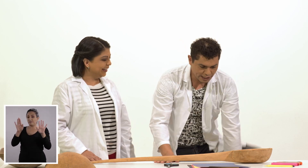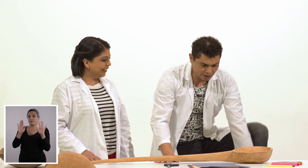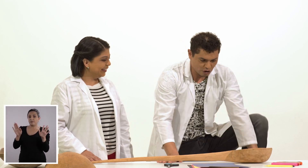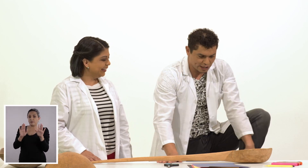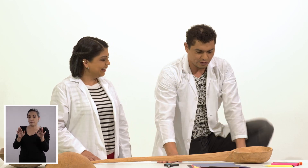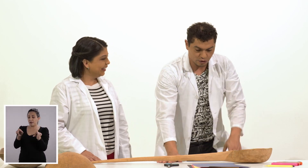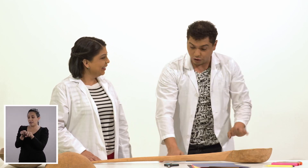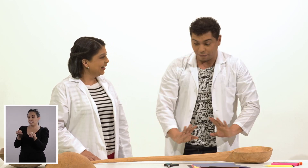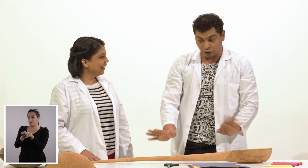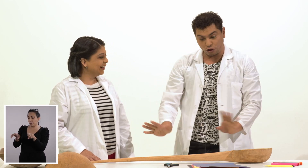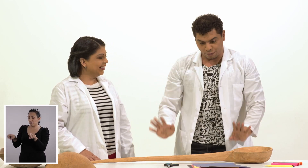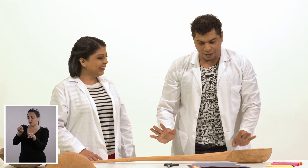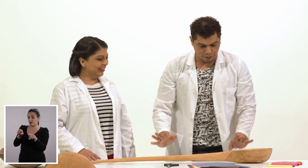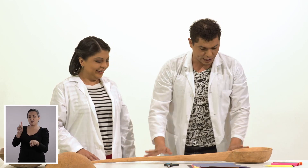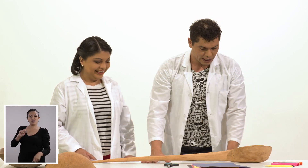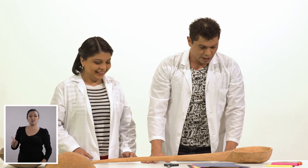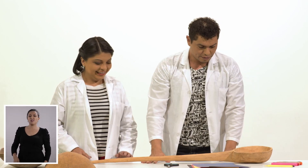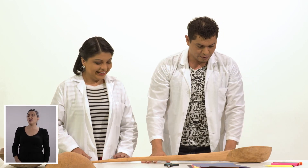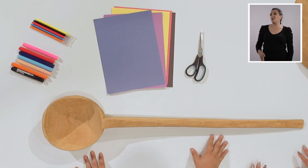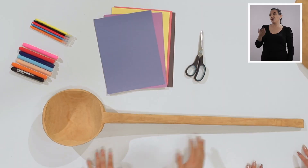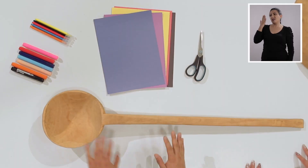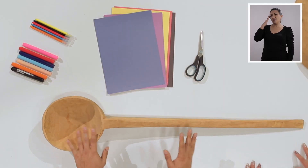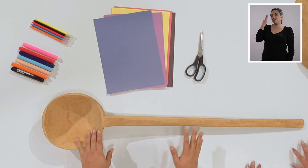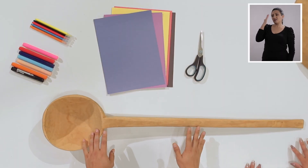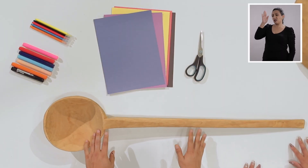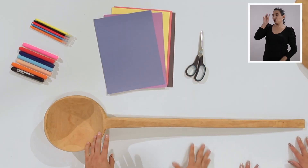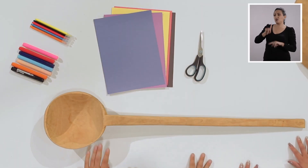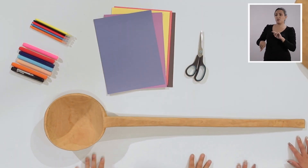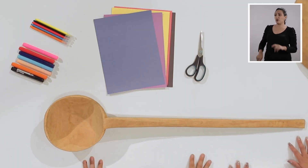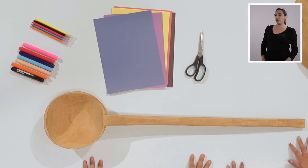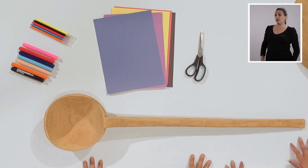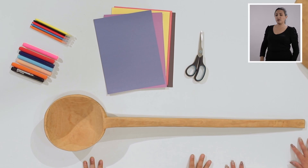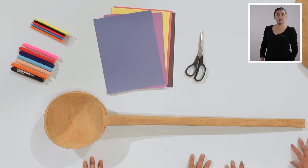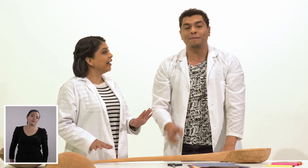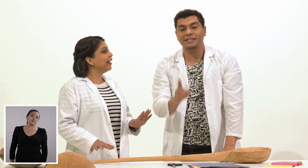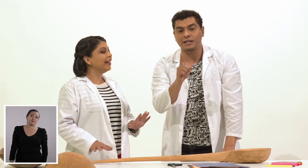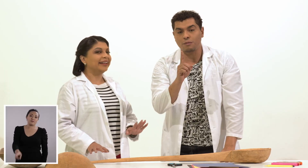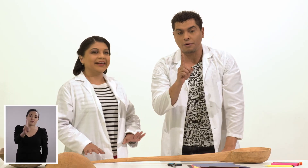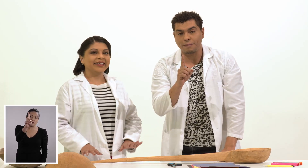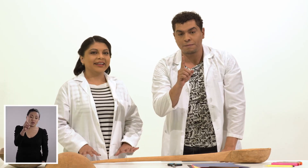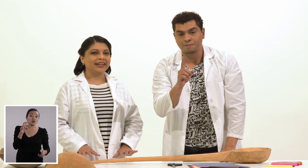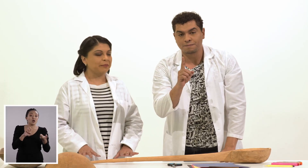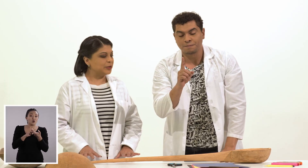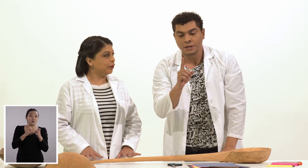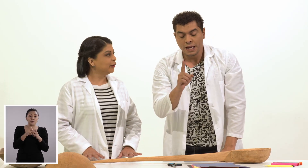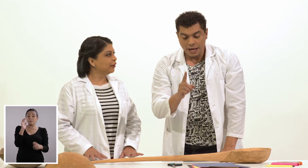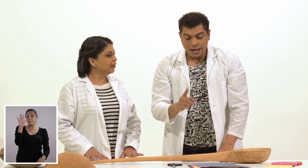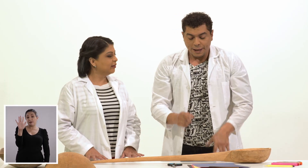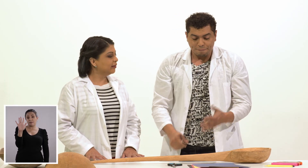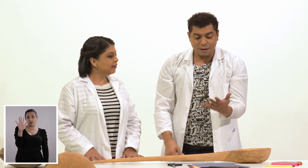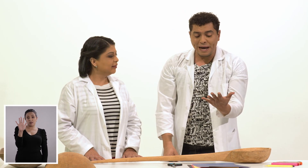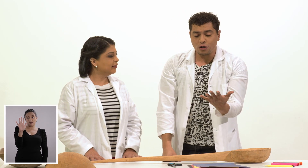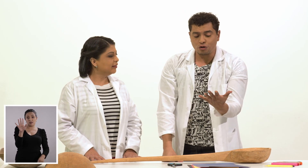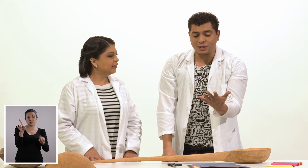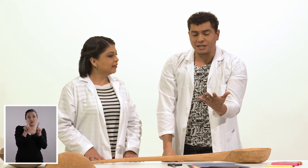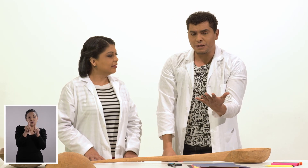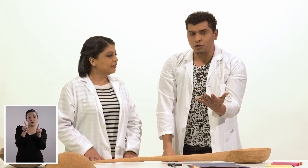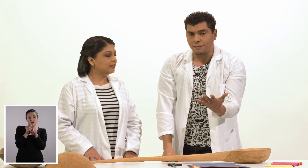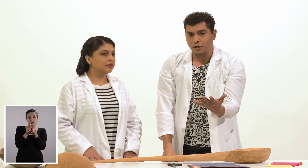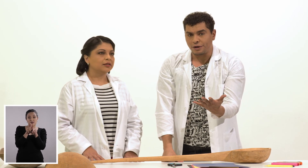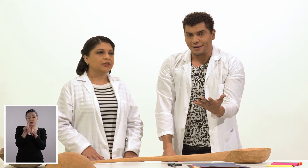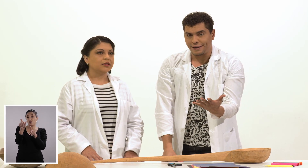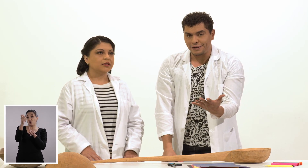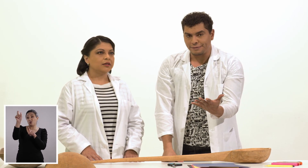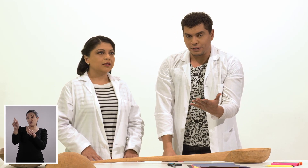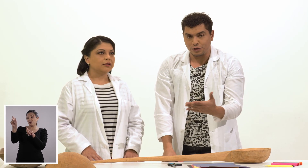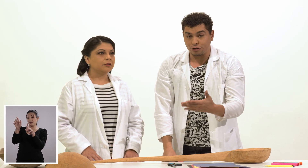con él no se puede porque profe no no no se puede no aparte tengo un problema que pasó mi mano no es del